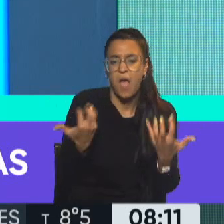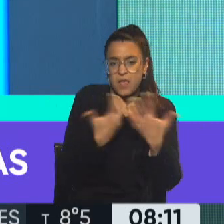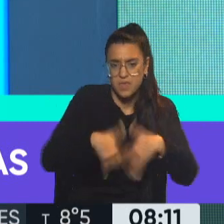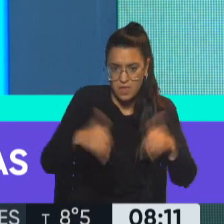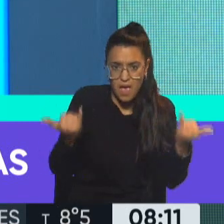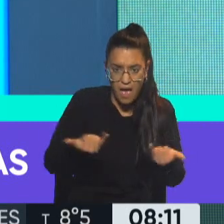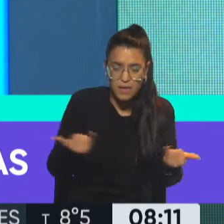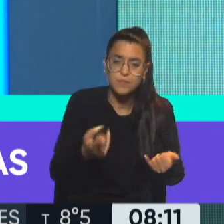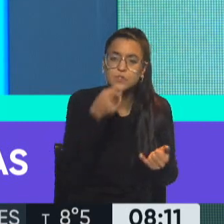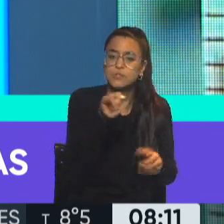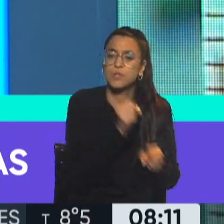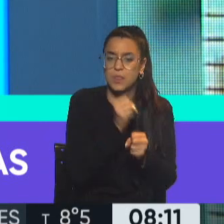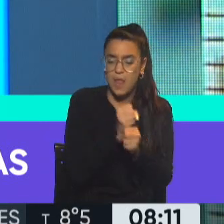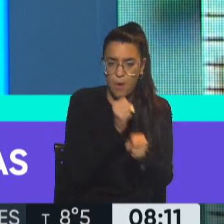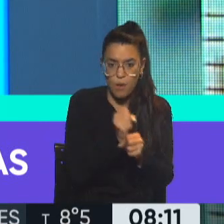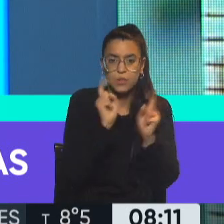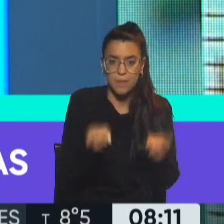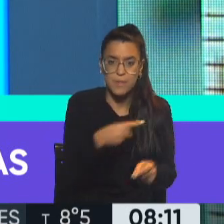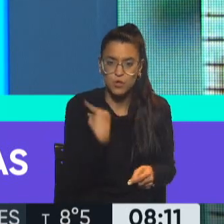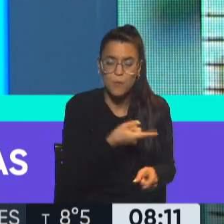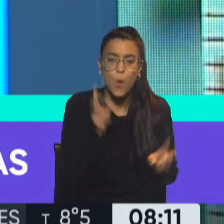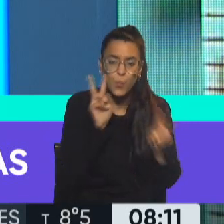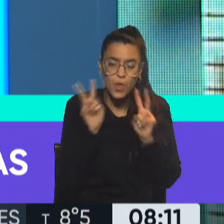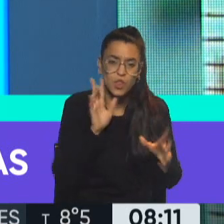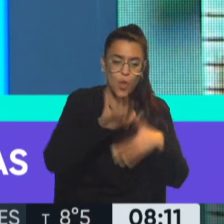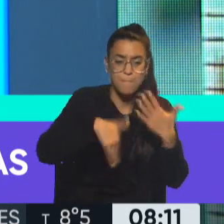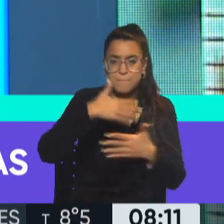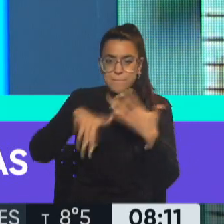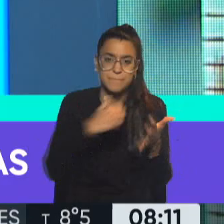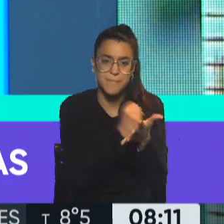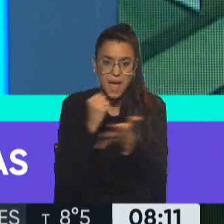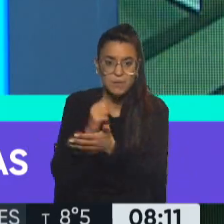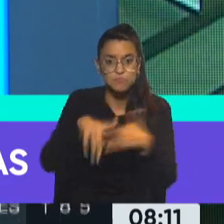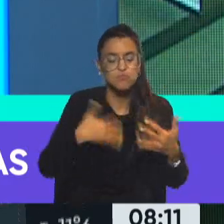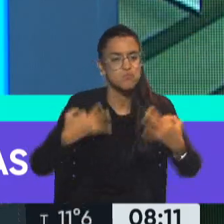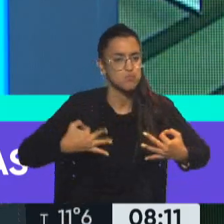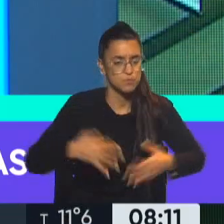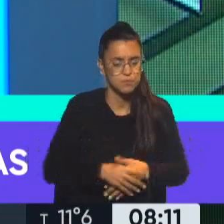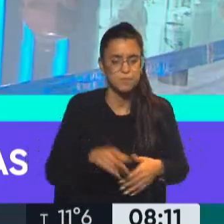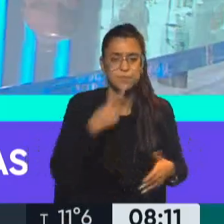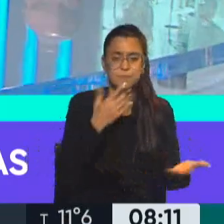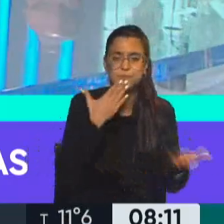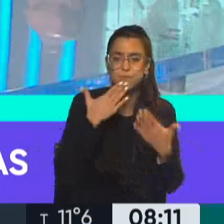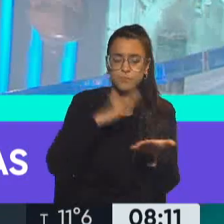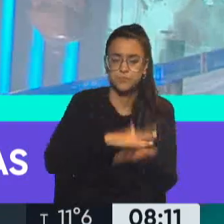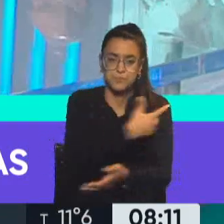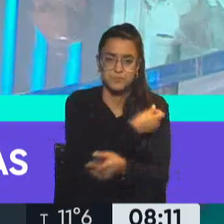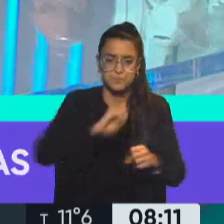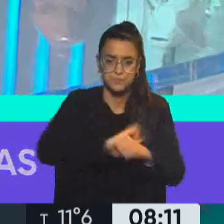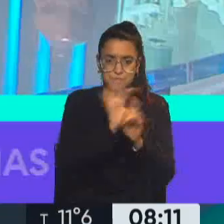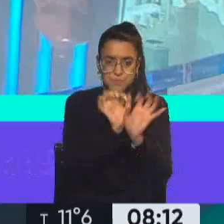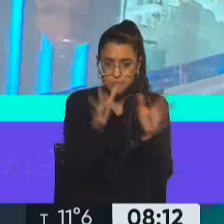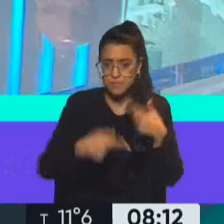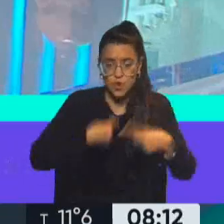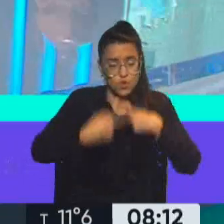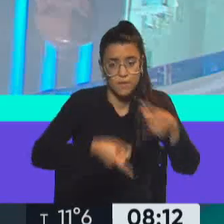funcionando, y ese es un trabajo que también estamos viendo, que la combinación de vacunas está funcionando. Estamos hablando de vacunas porque estamos hablando de una pandemia que